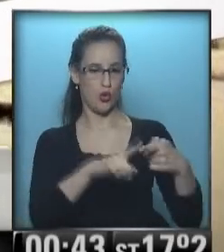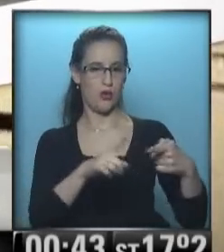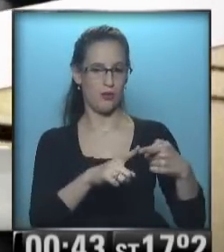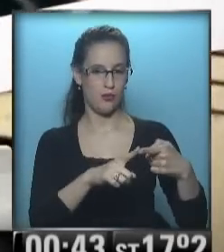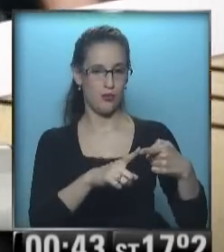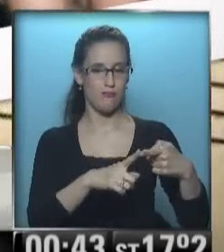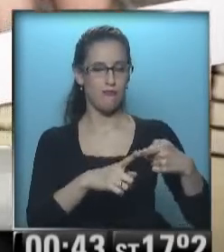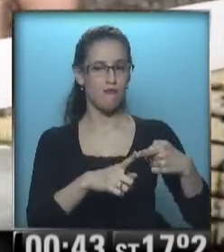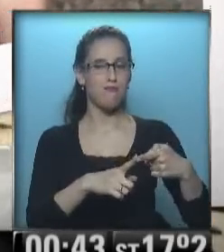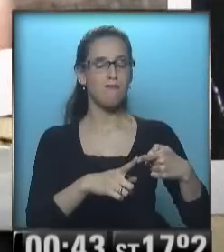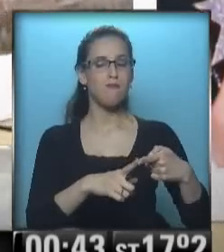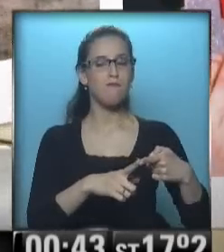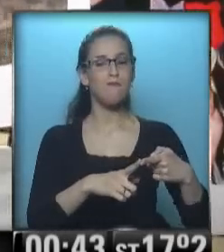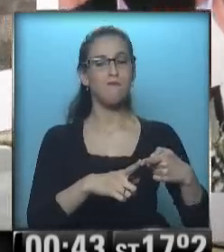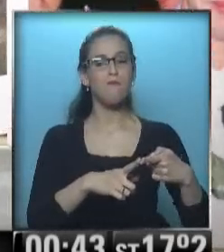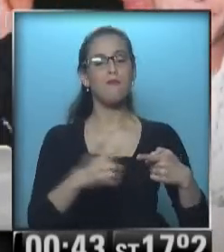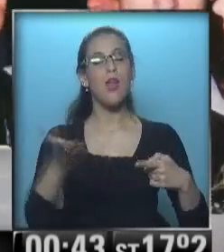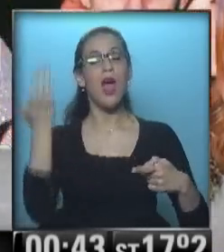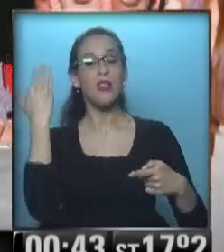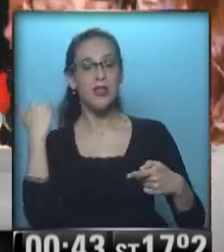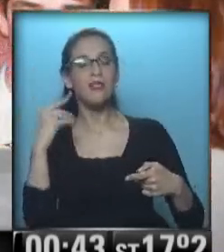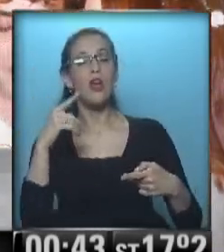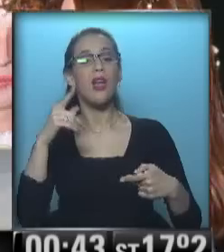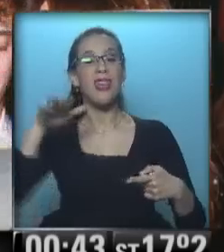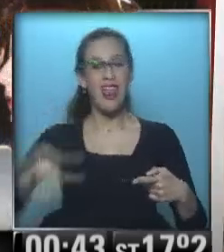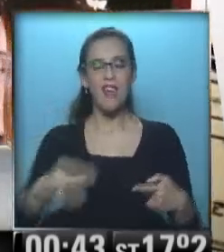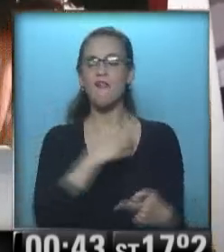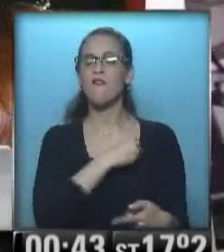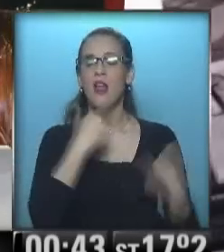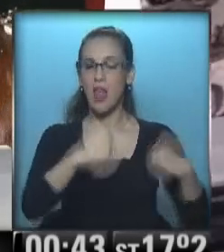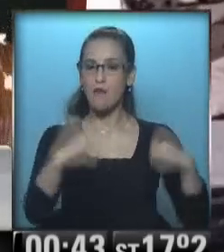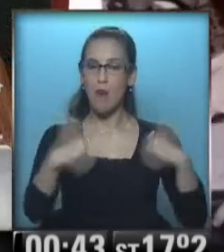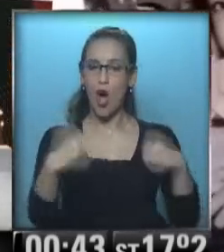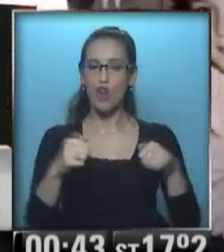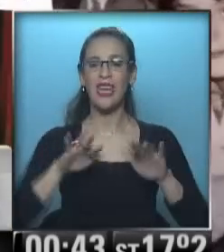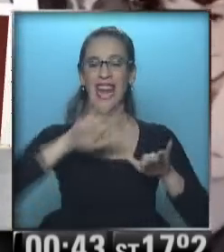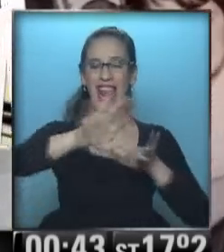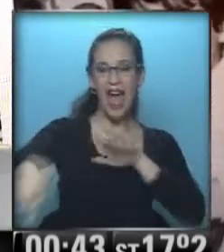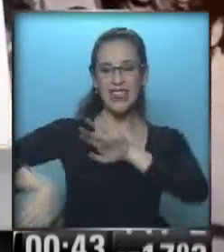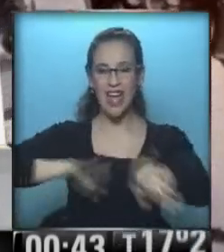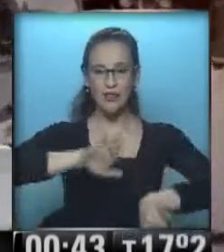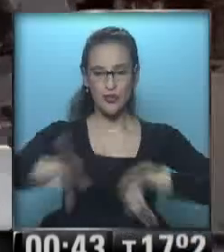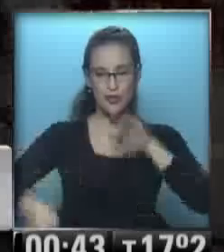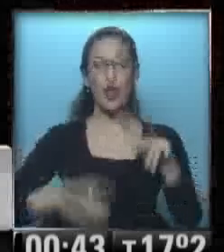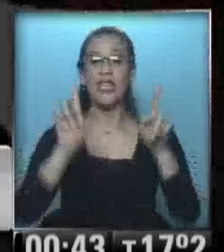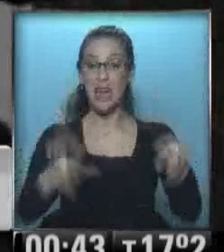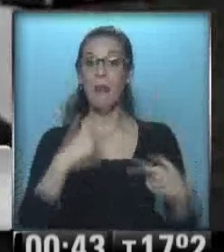Cerati convivieron con su afición por los deportes, principalmente atletismo y natación, y con el